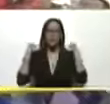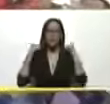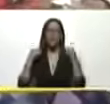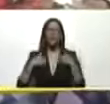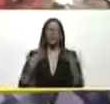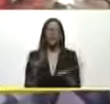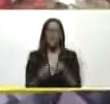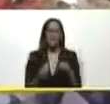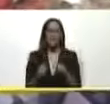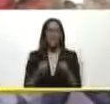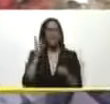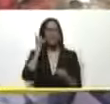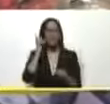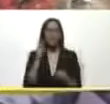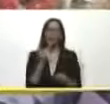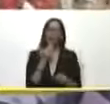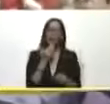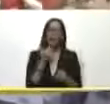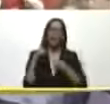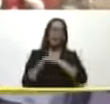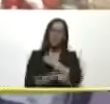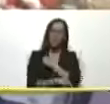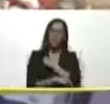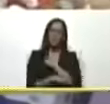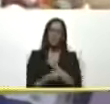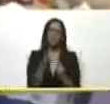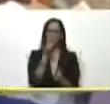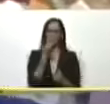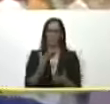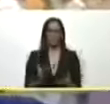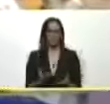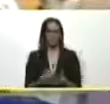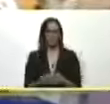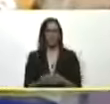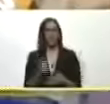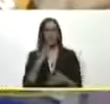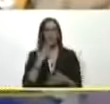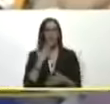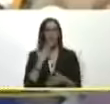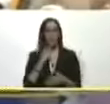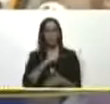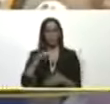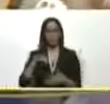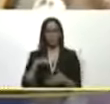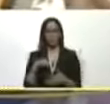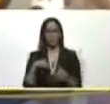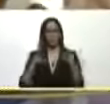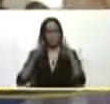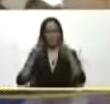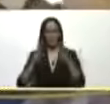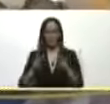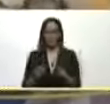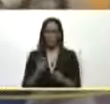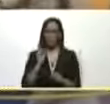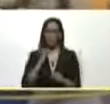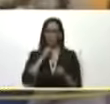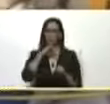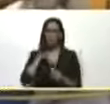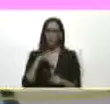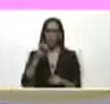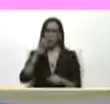y escucharnos es algo profundamente extraord por ejemplo nosotros revisando un poco la historia de la